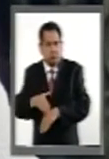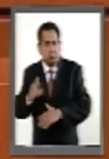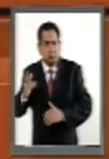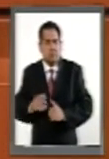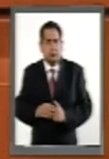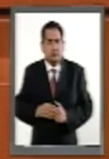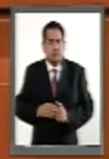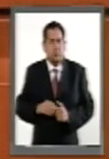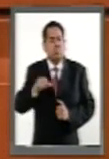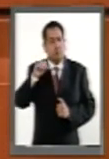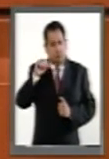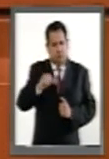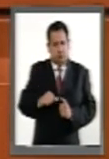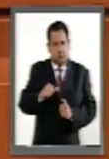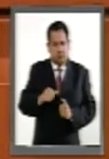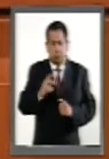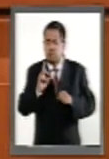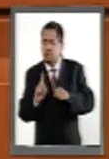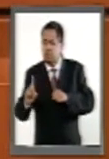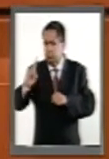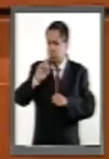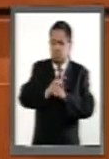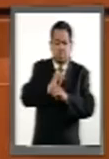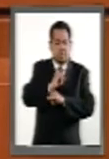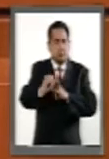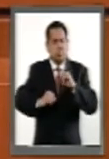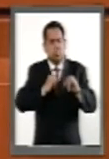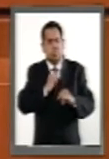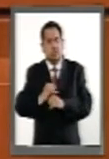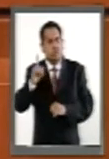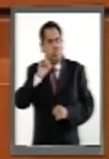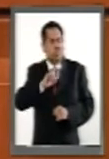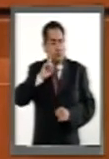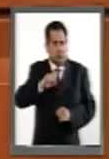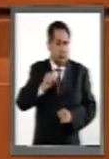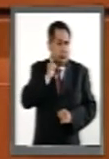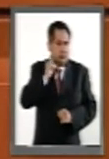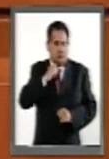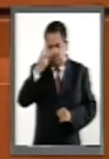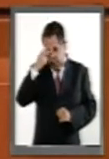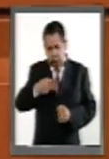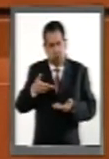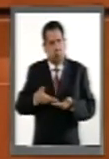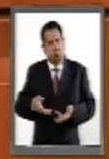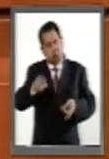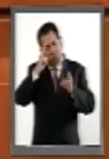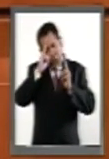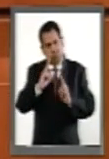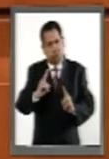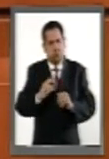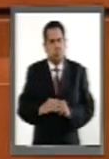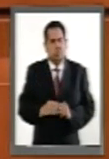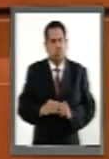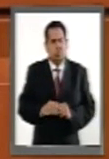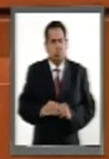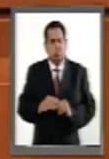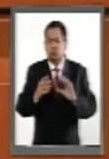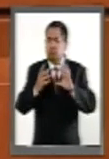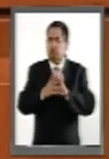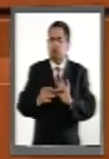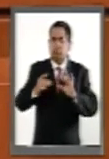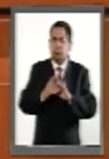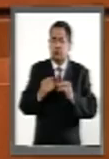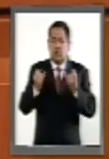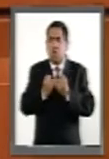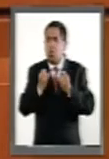Hoy conmemoramos el Día Internacional de la Mujer en el Senado de la República. Nuestro discurso no puede ser igual que el del